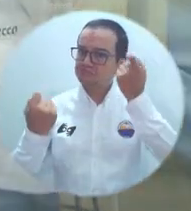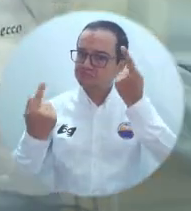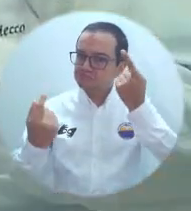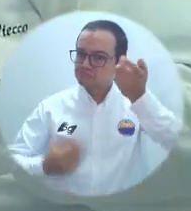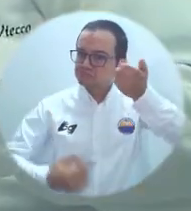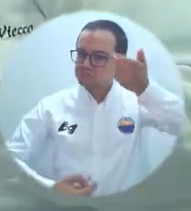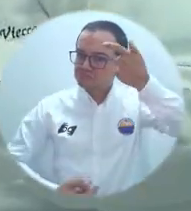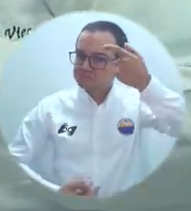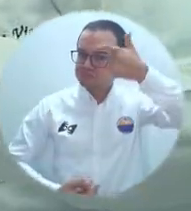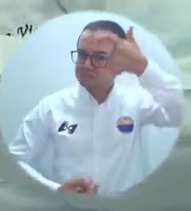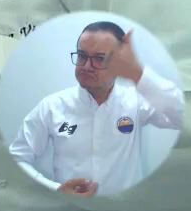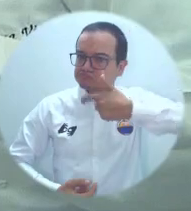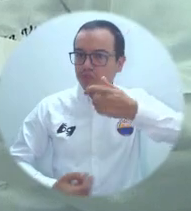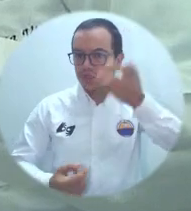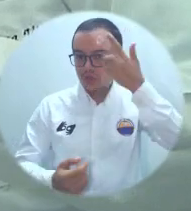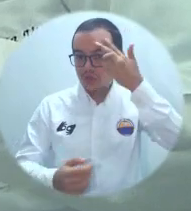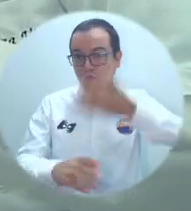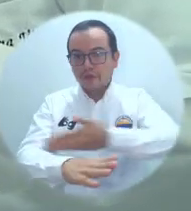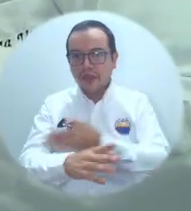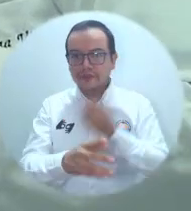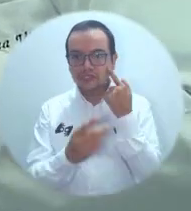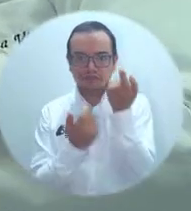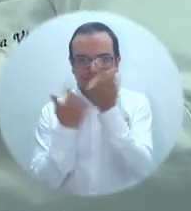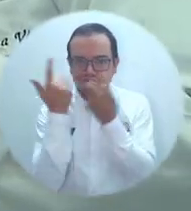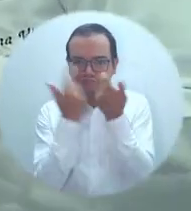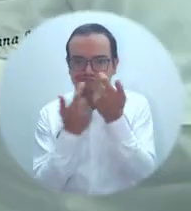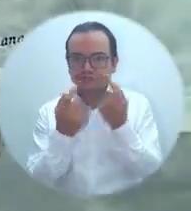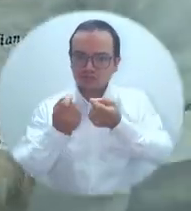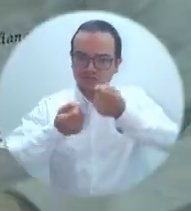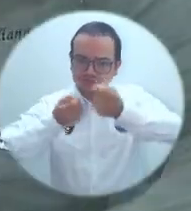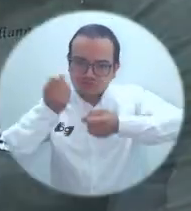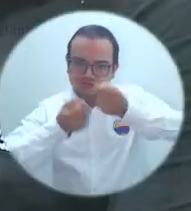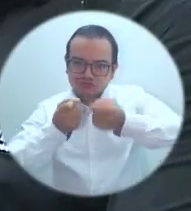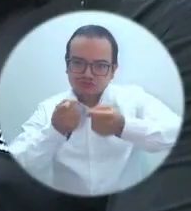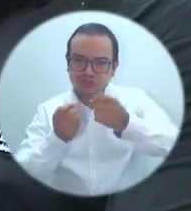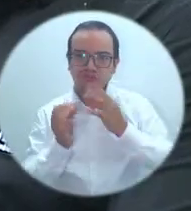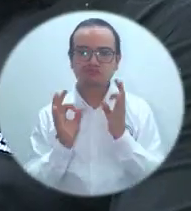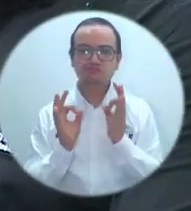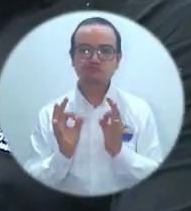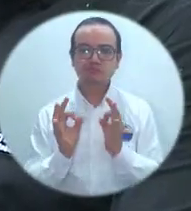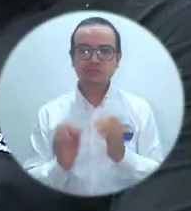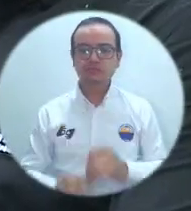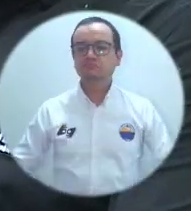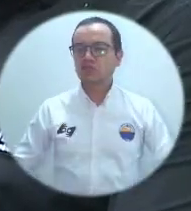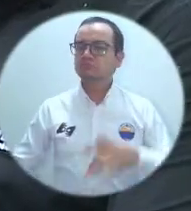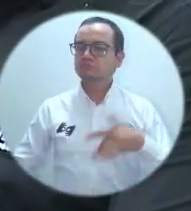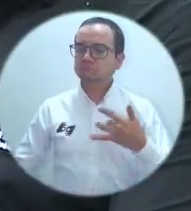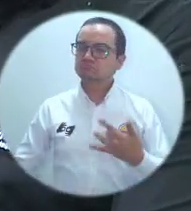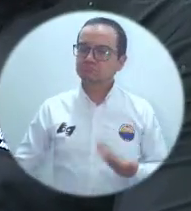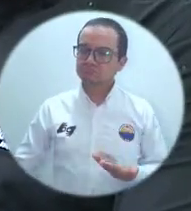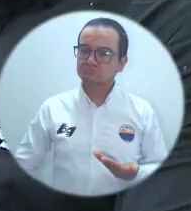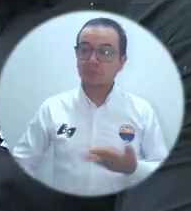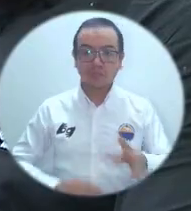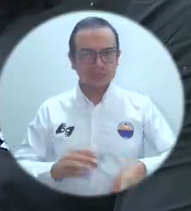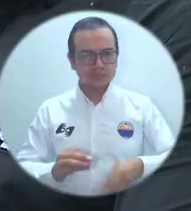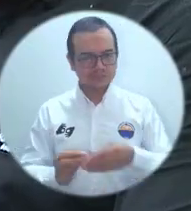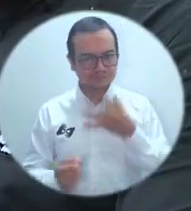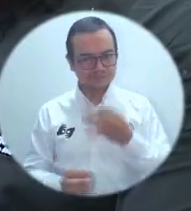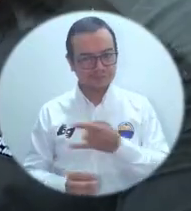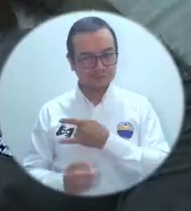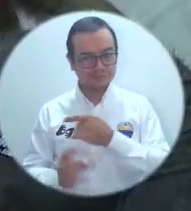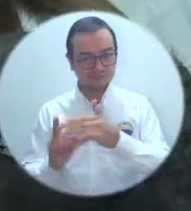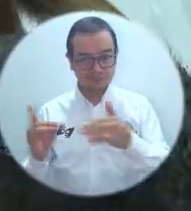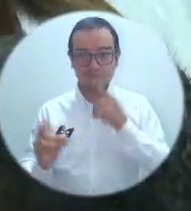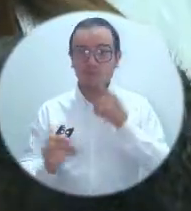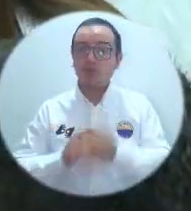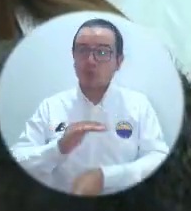propuesta sensata, una propuesta que está basada, por supuesto, en estudios financieros y en una realidad presupuestal. Creo que la universidad